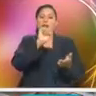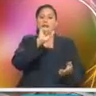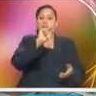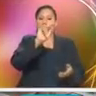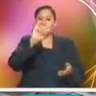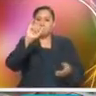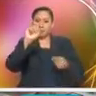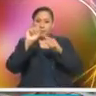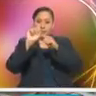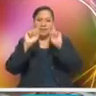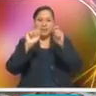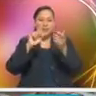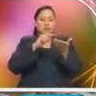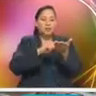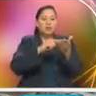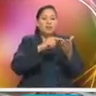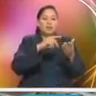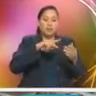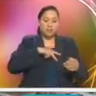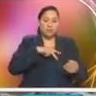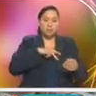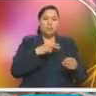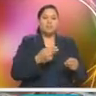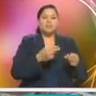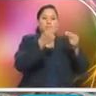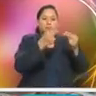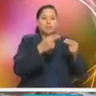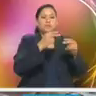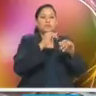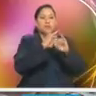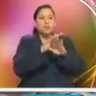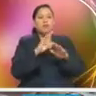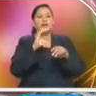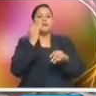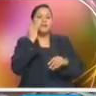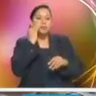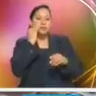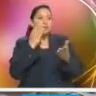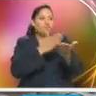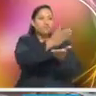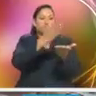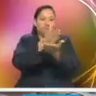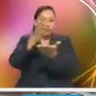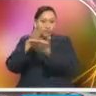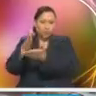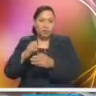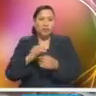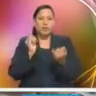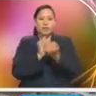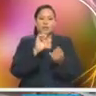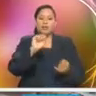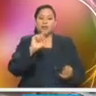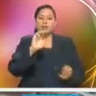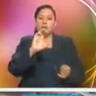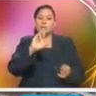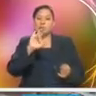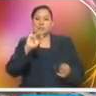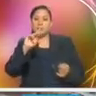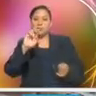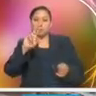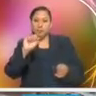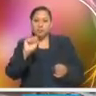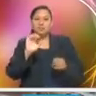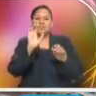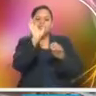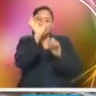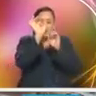es una forma de ingresar a bases oficiales, comerciales y datos de redes sociales, y con los scrapers de la red, que son piezas